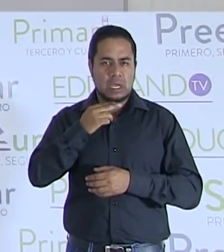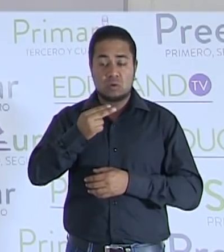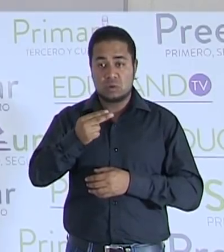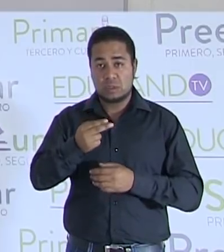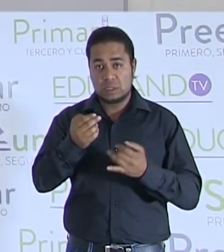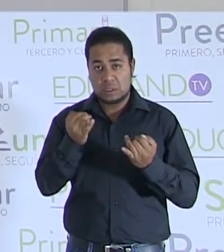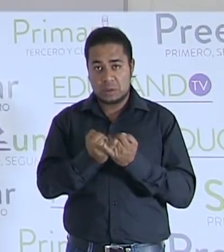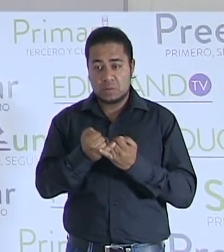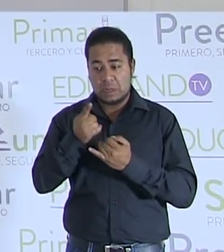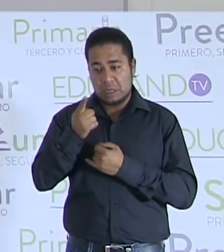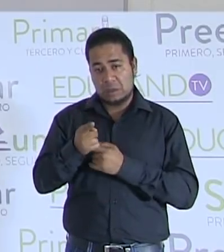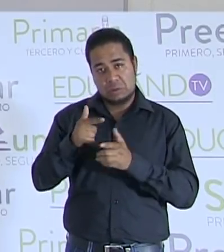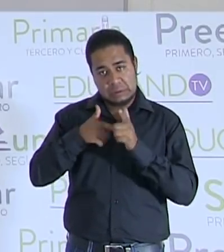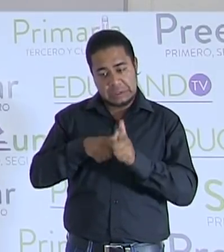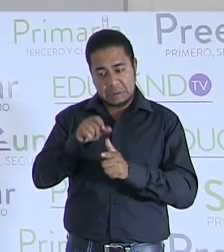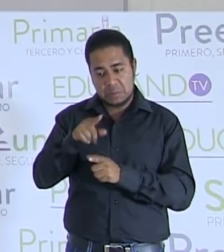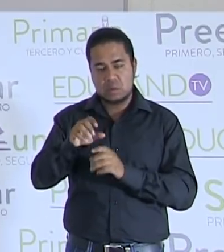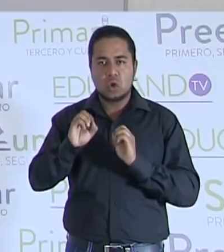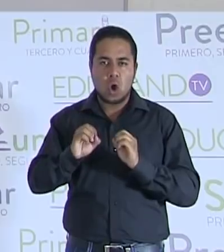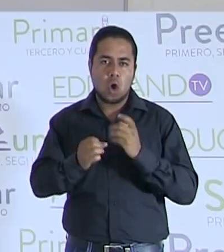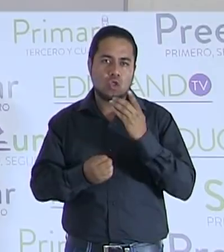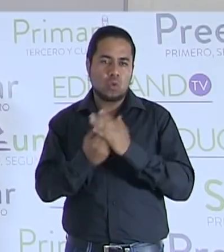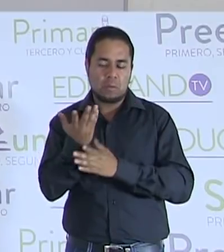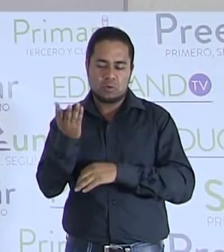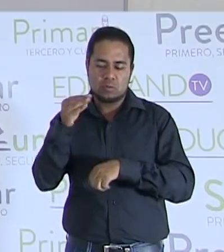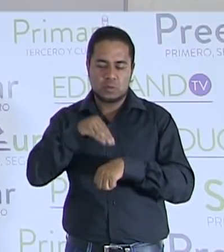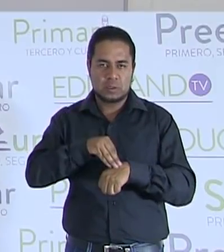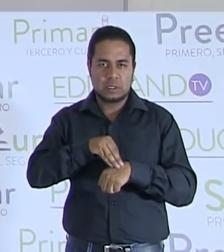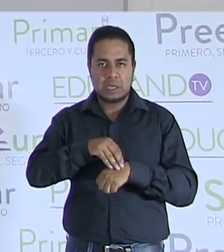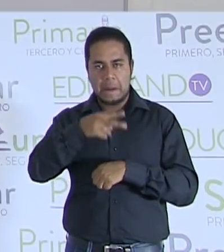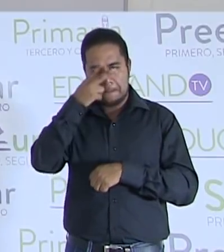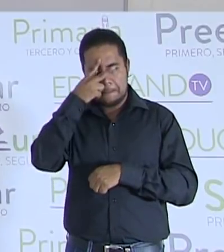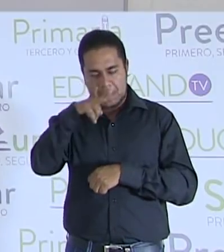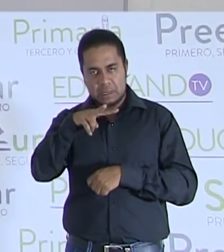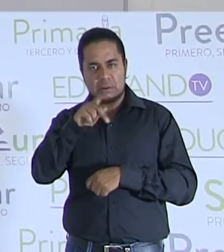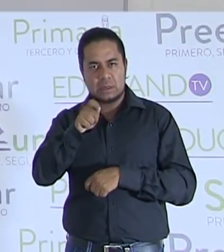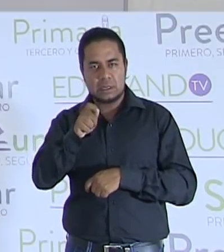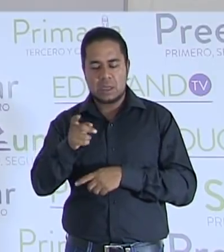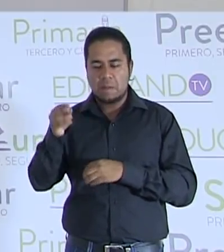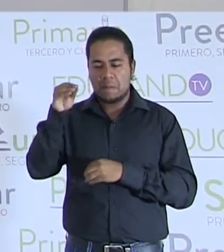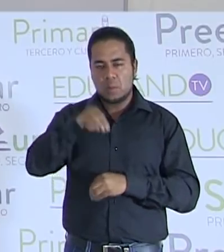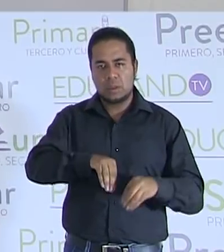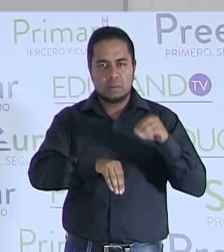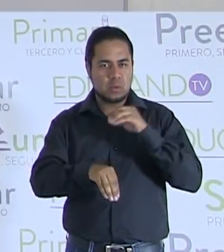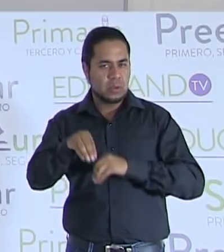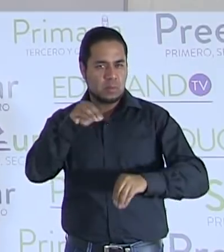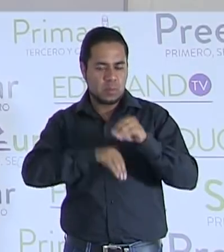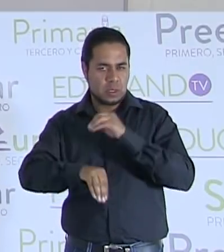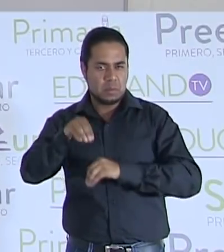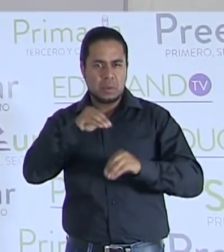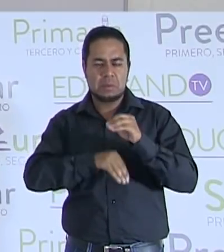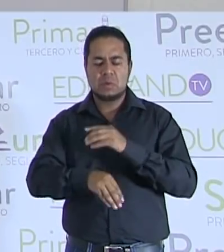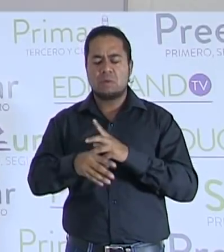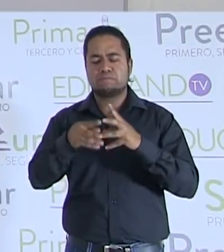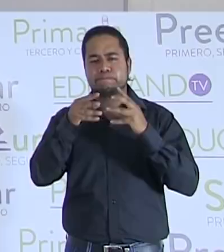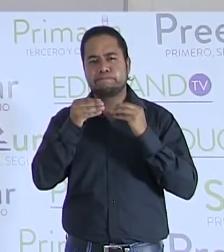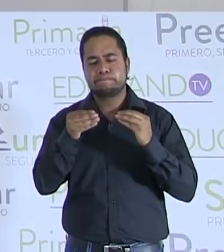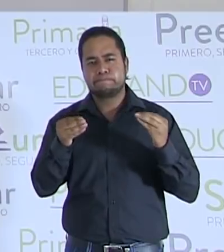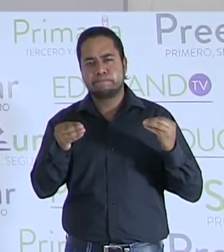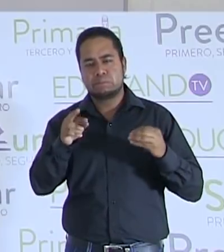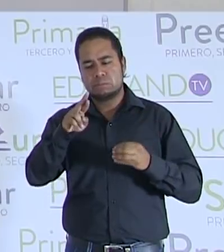y crean otros nuevos. México ha ido creando un impresionante número